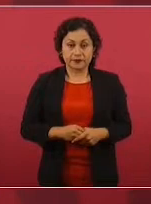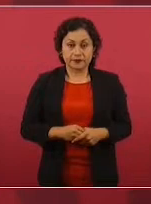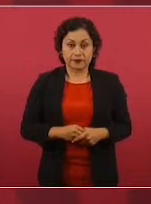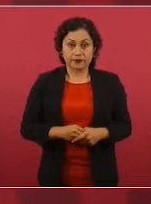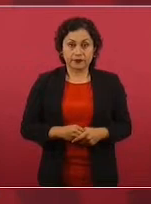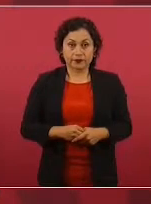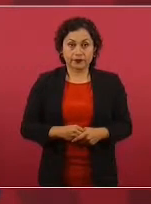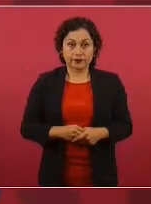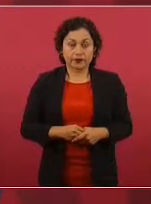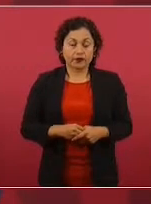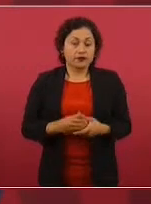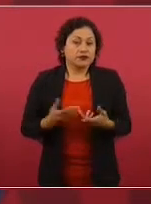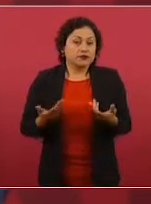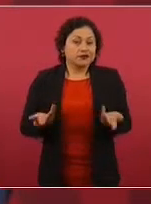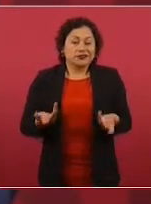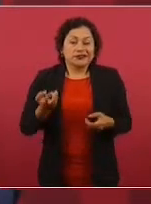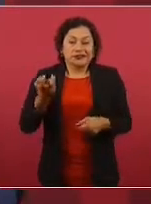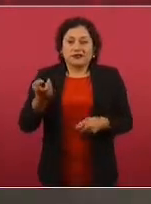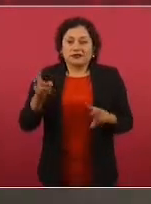Tienen que ver con